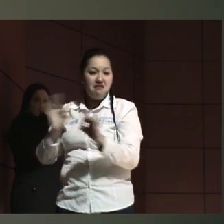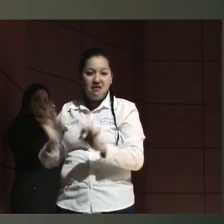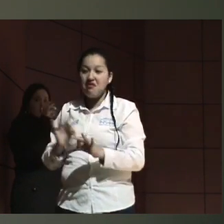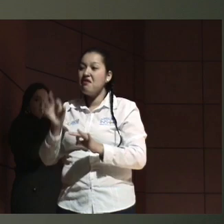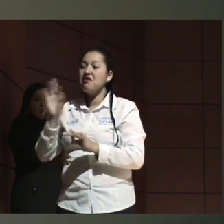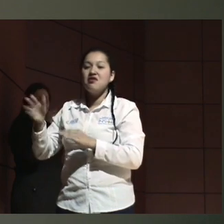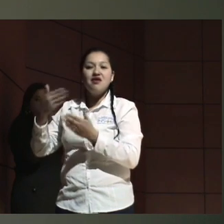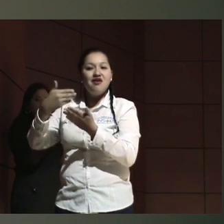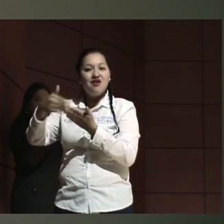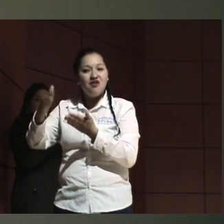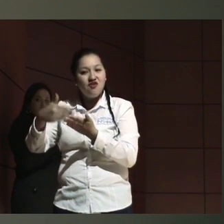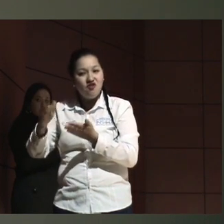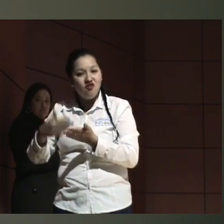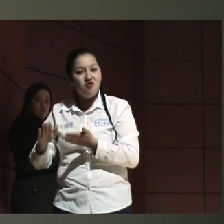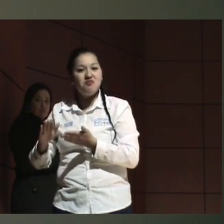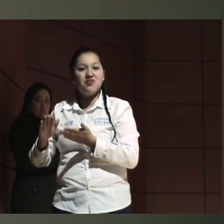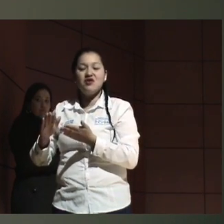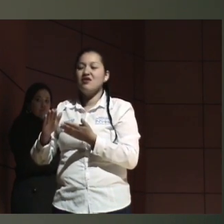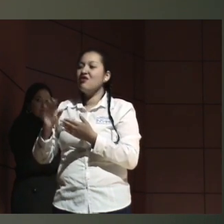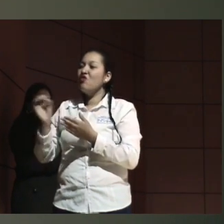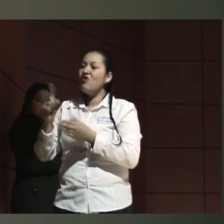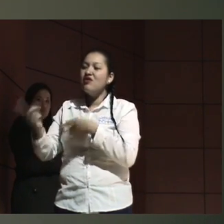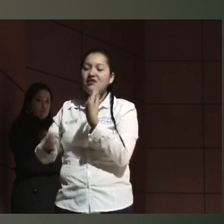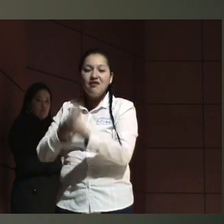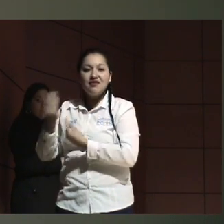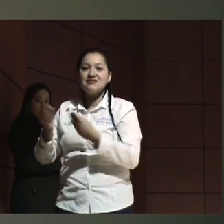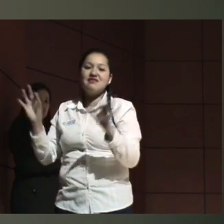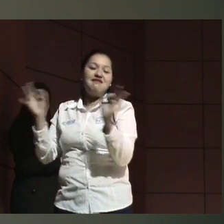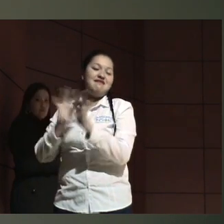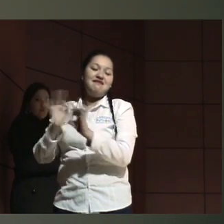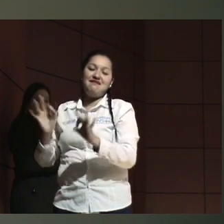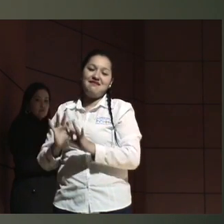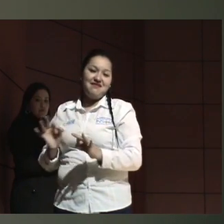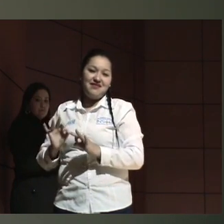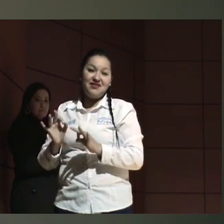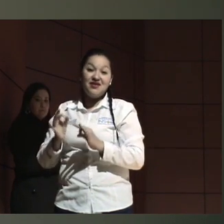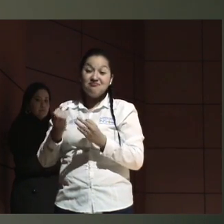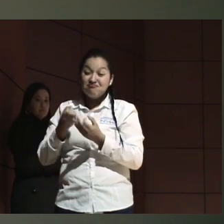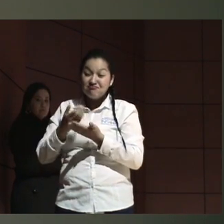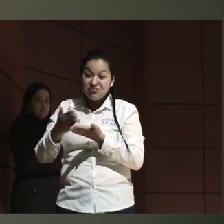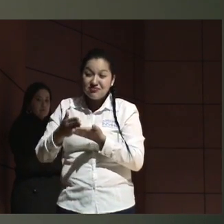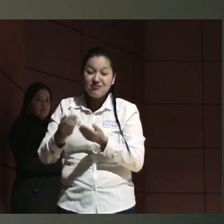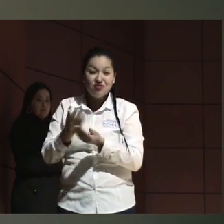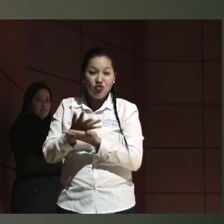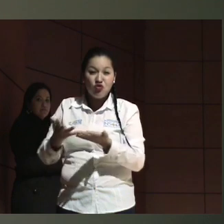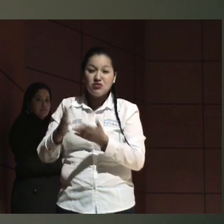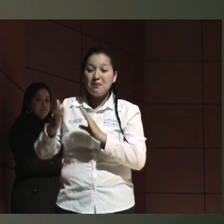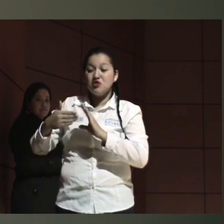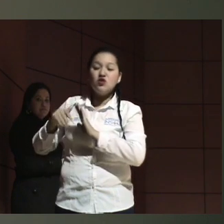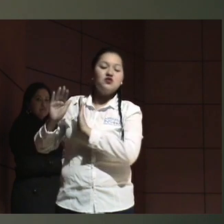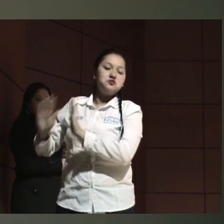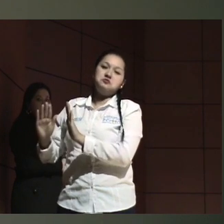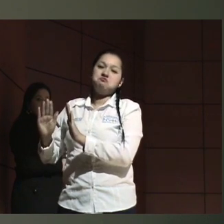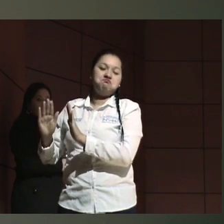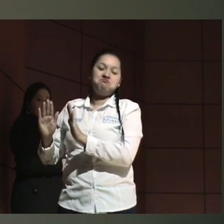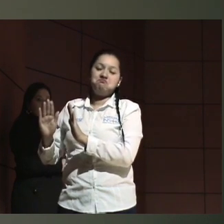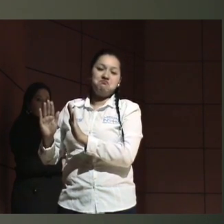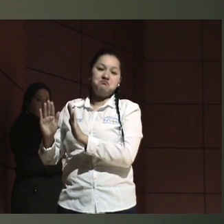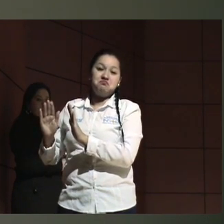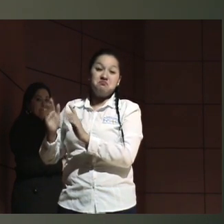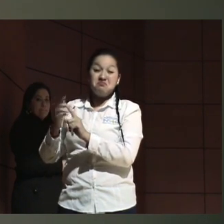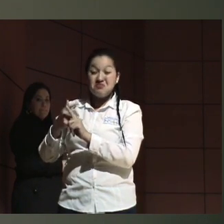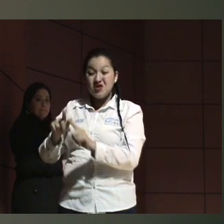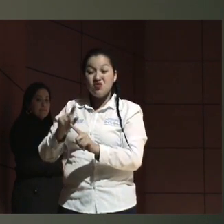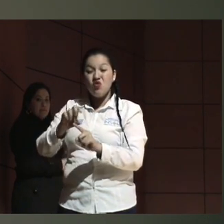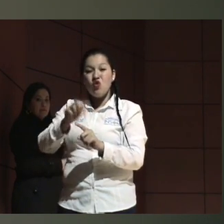hacer compras de bienes muebles que fueran de poca monta cuantía generalmente para artículos de tipo personal pero todas las